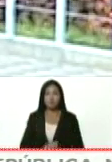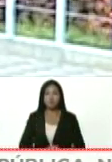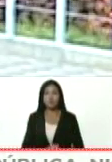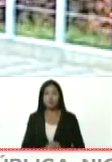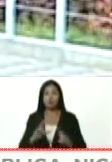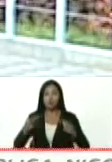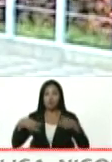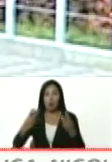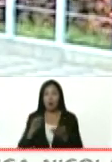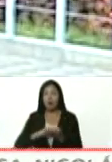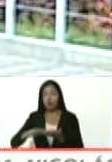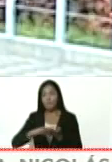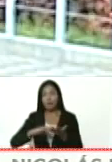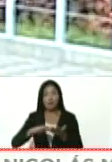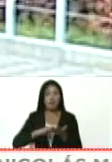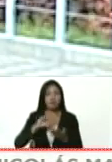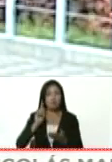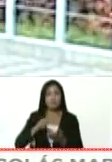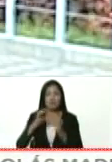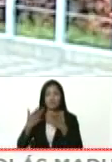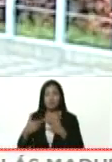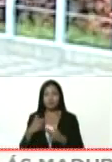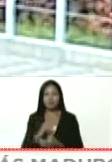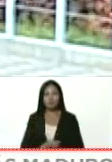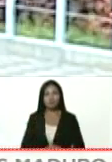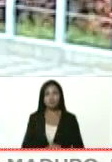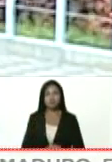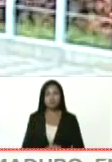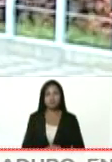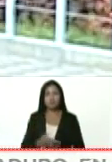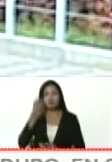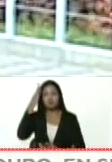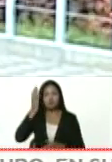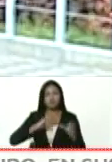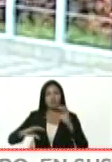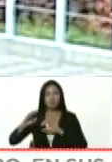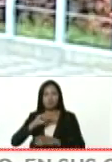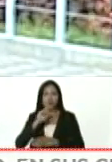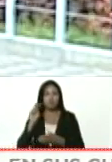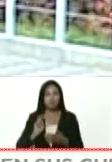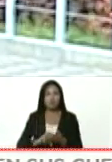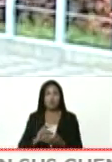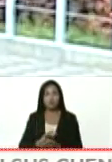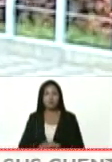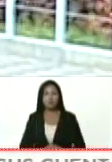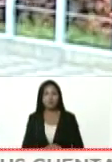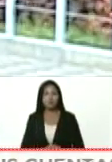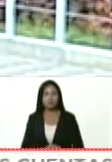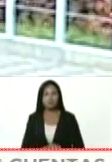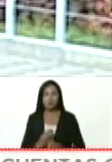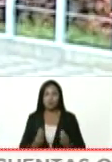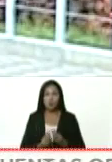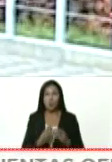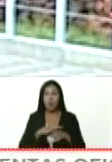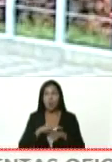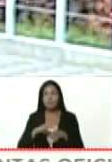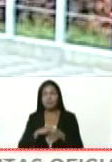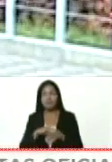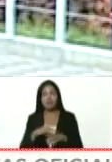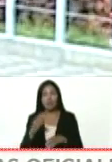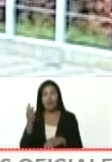Reactivada y recuperada. El Consejo Científico Nacional, con la ministra